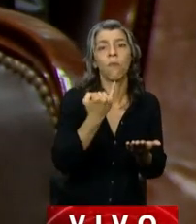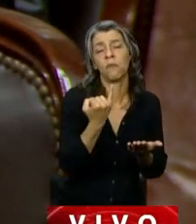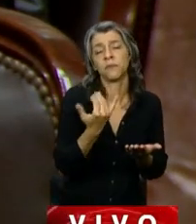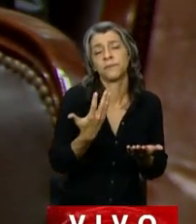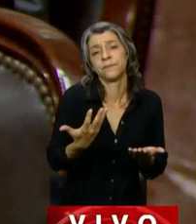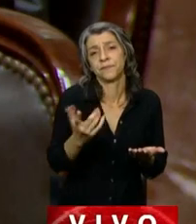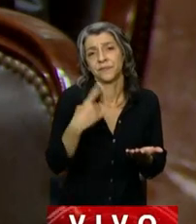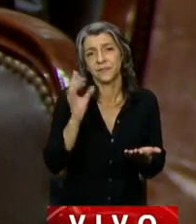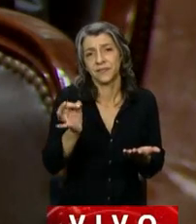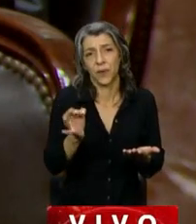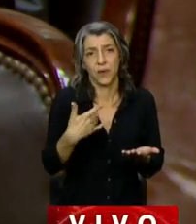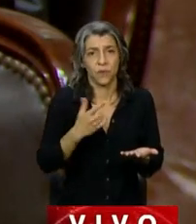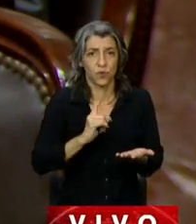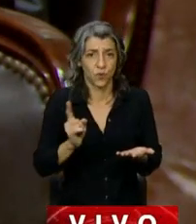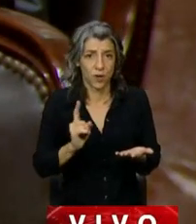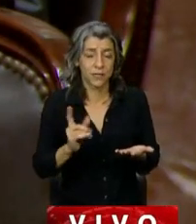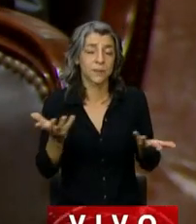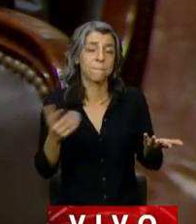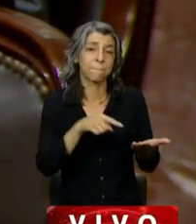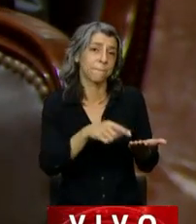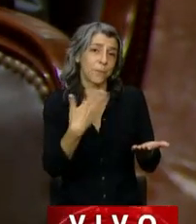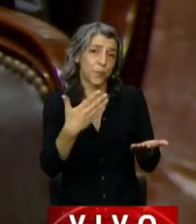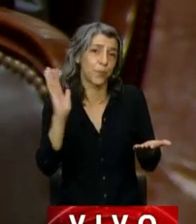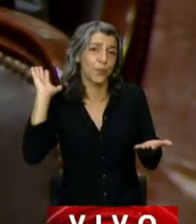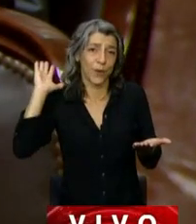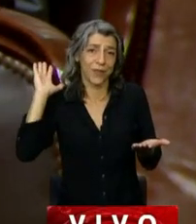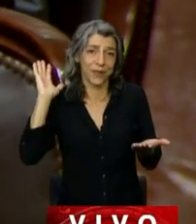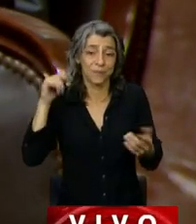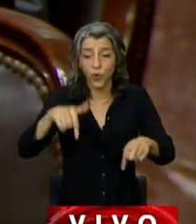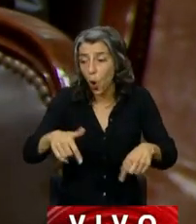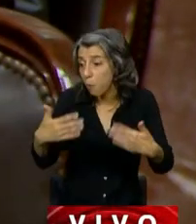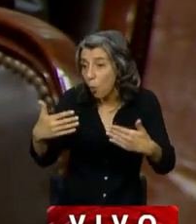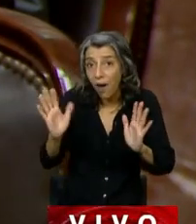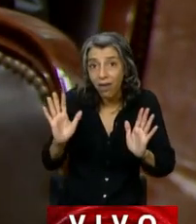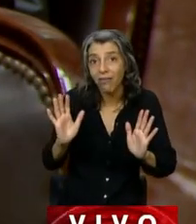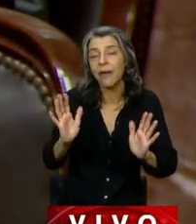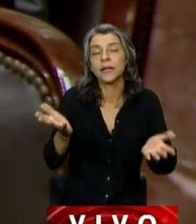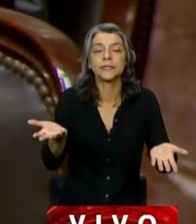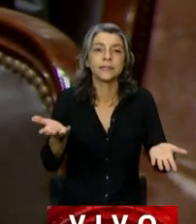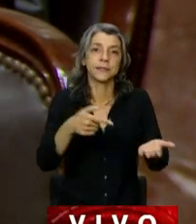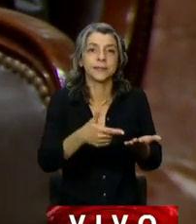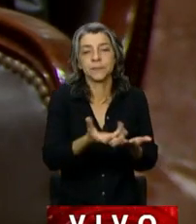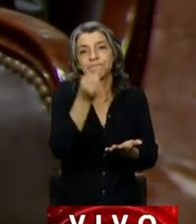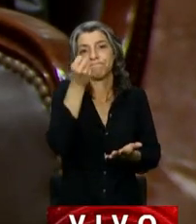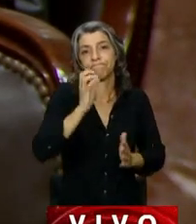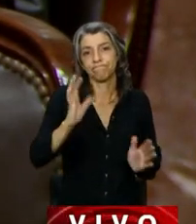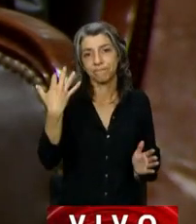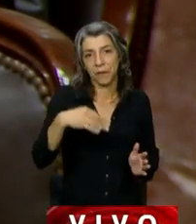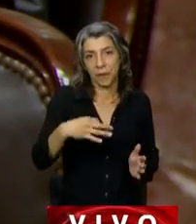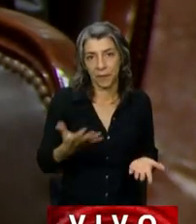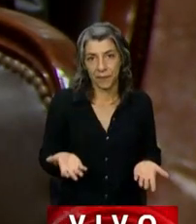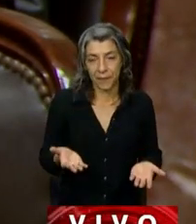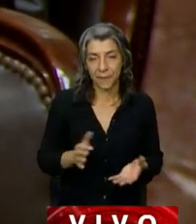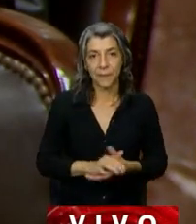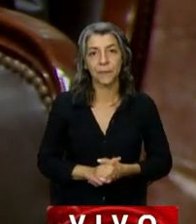no lo sea, no sea lo ideal, pero es lo posible, es lo que hoy se puede, creo que es lo más cerca que tenemos de lo posible.